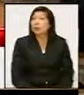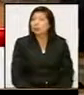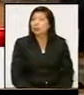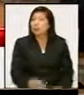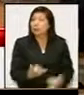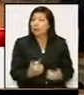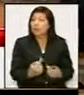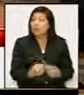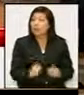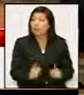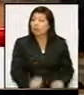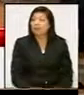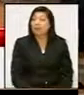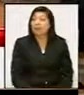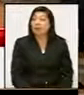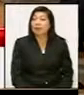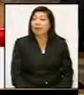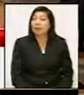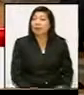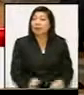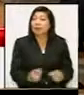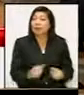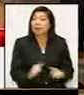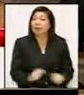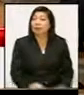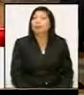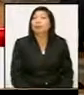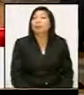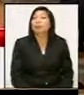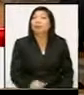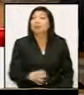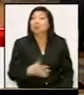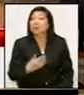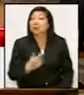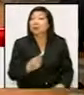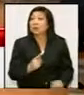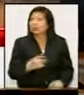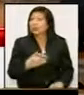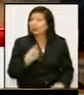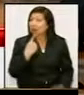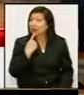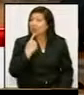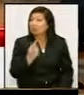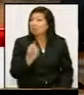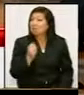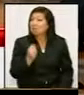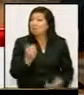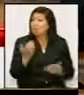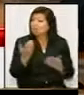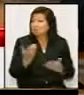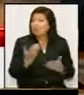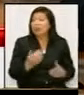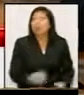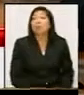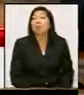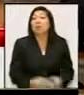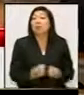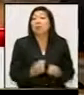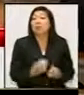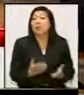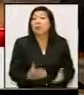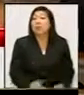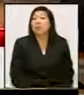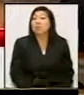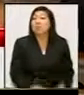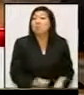esa diferenciación incluso es permitida, y alguien podría decir, y es bienvenida, porque si no, pues